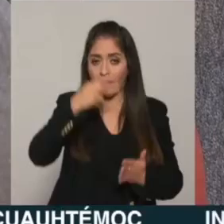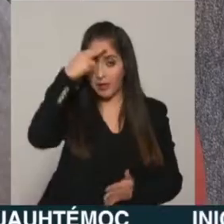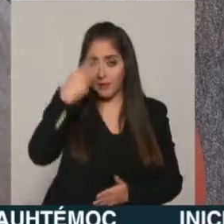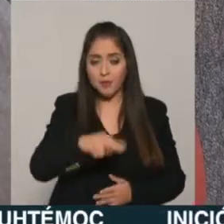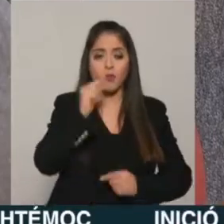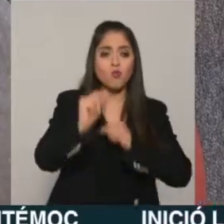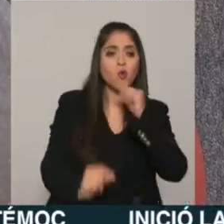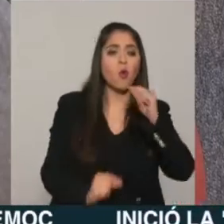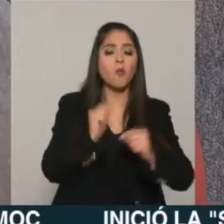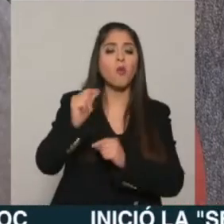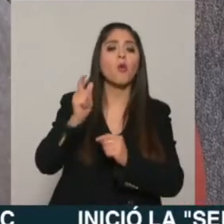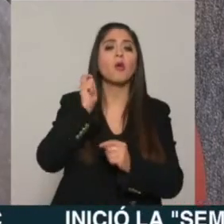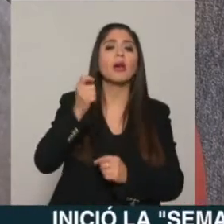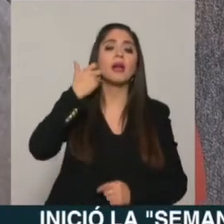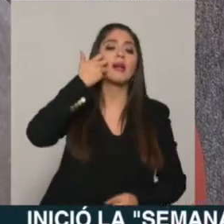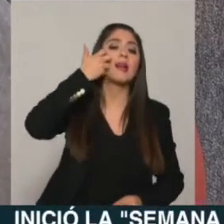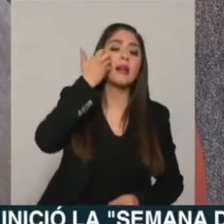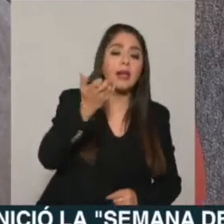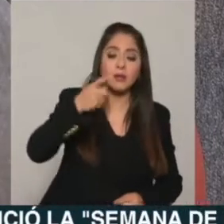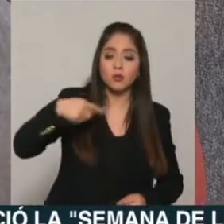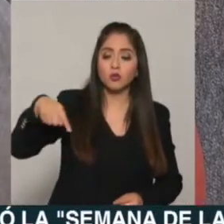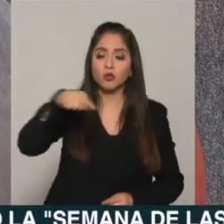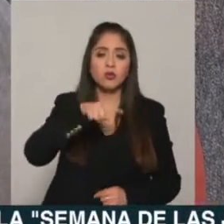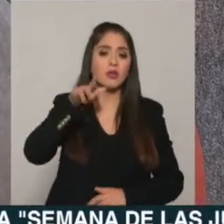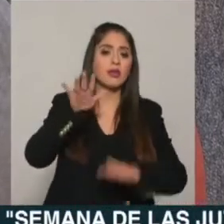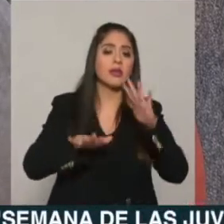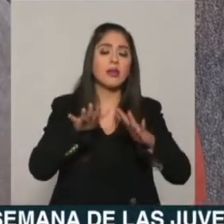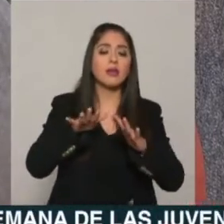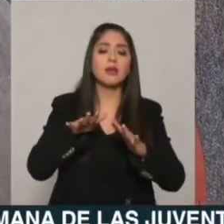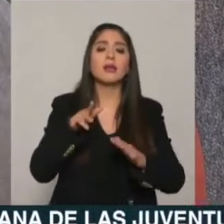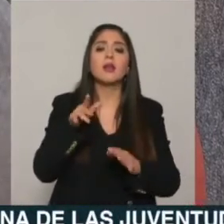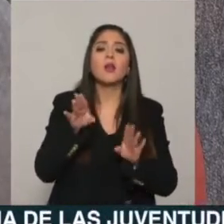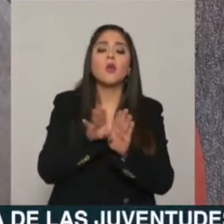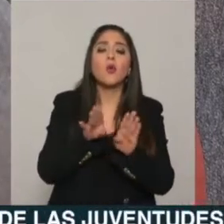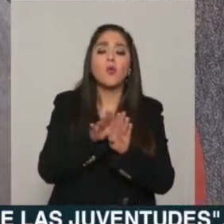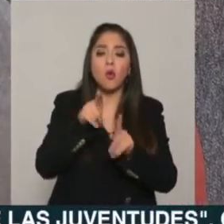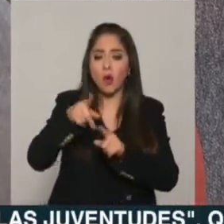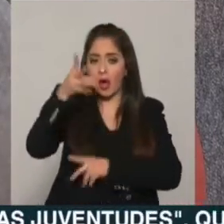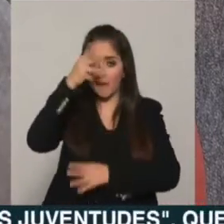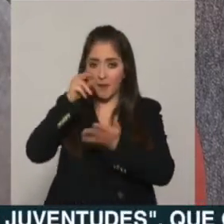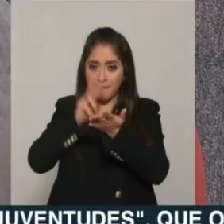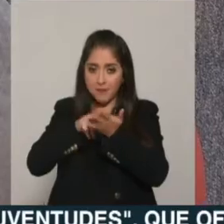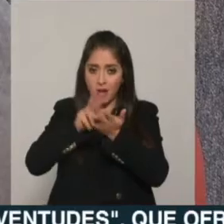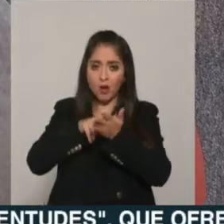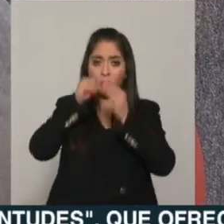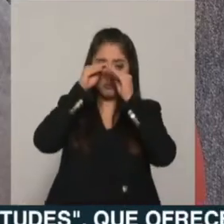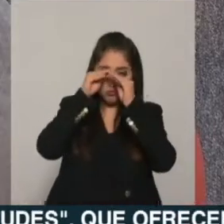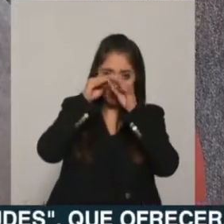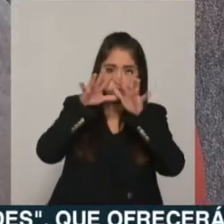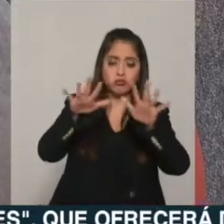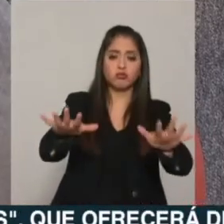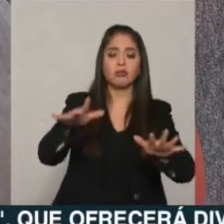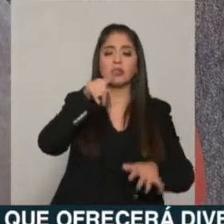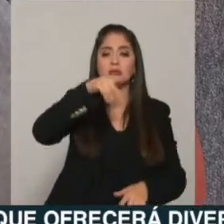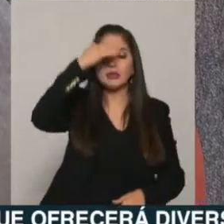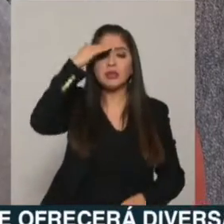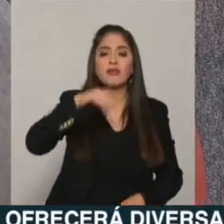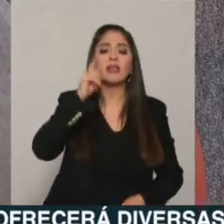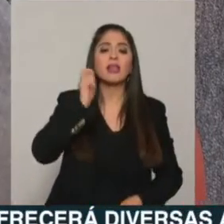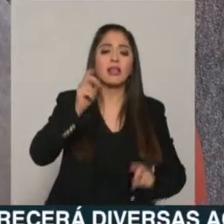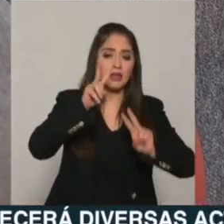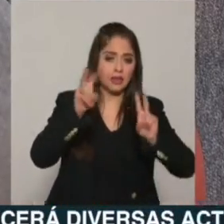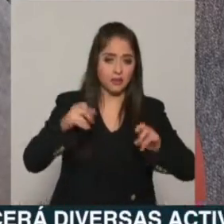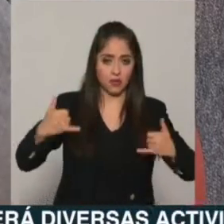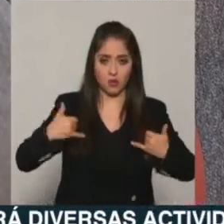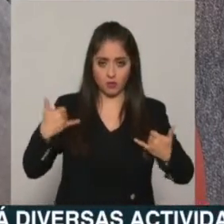Buscamos siempre apoyos precisamente para que esto trate de expandirse en cuanto al conocimiento de lo que es al adolescente. Y